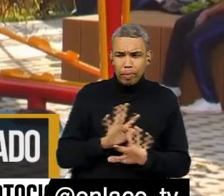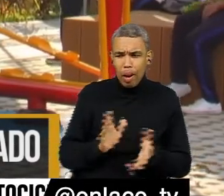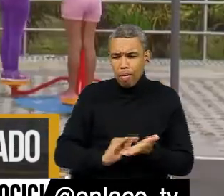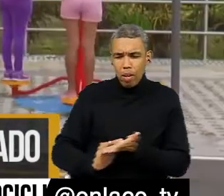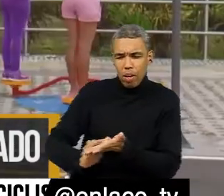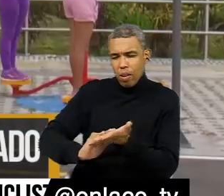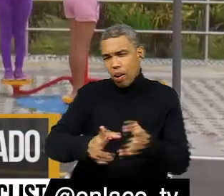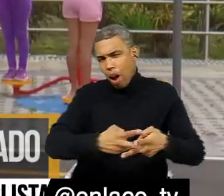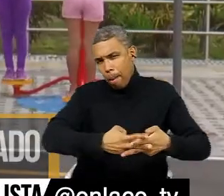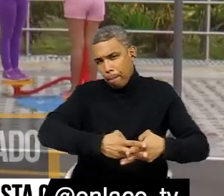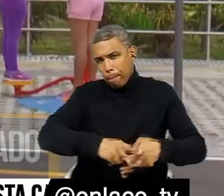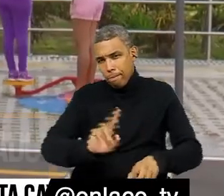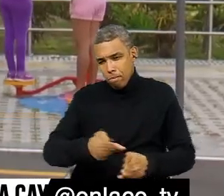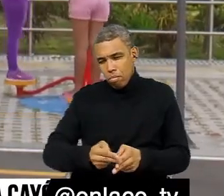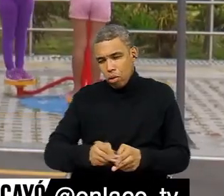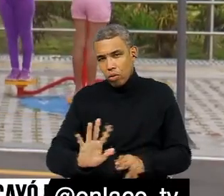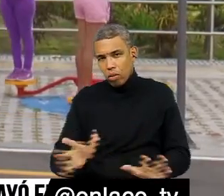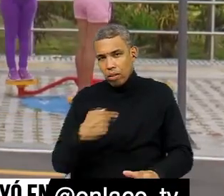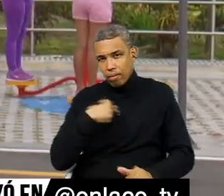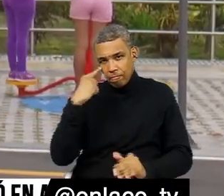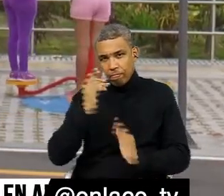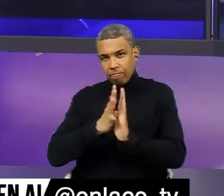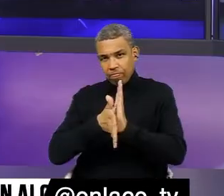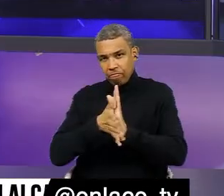a que haya lugar en el parque Inscredial.